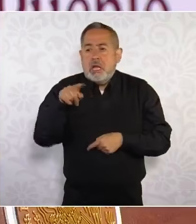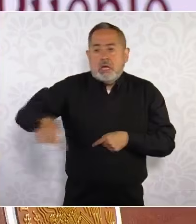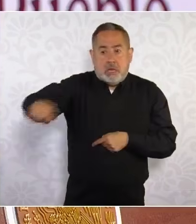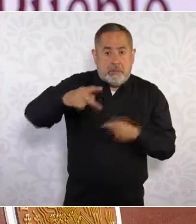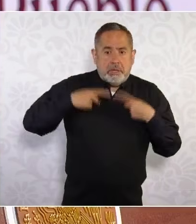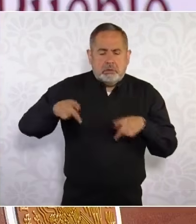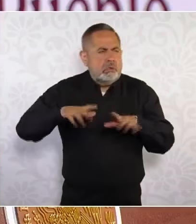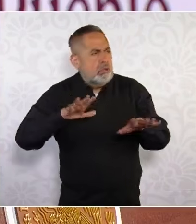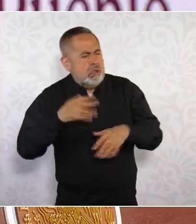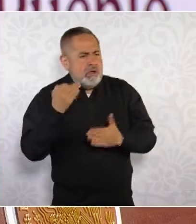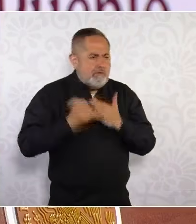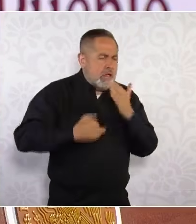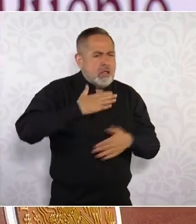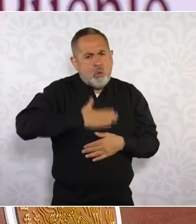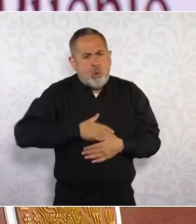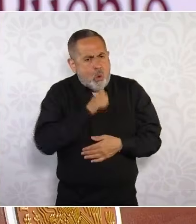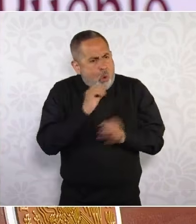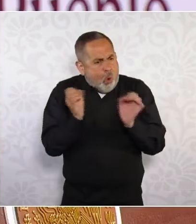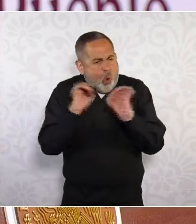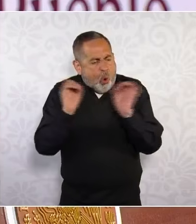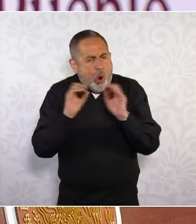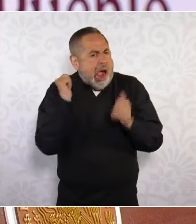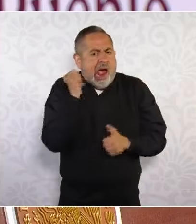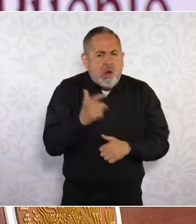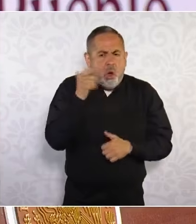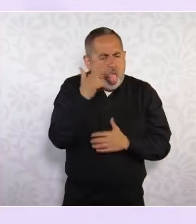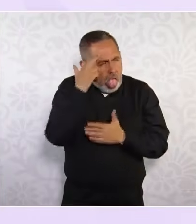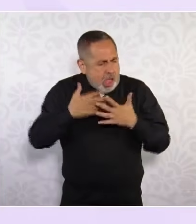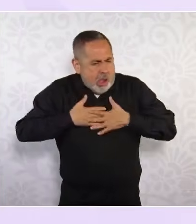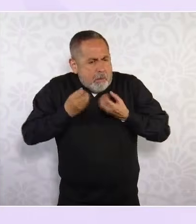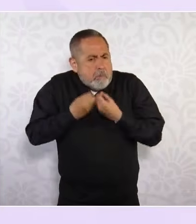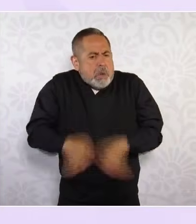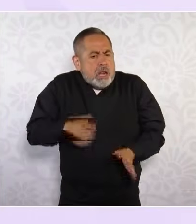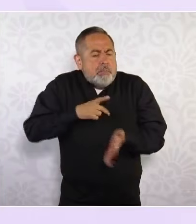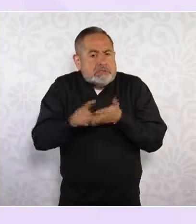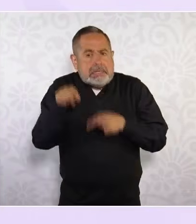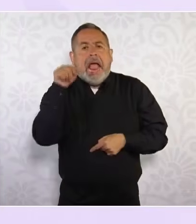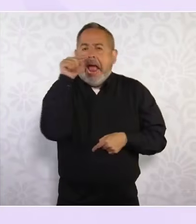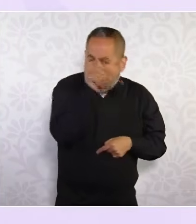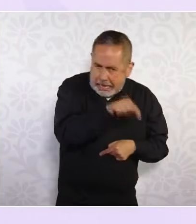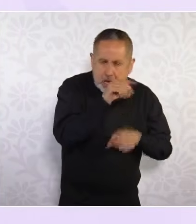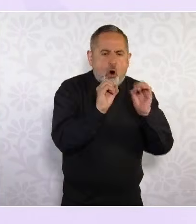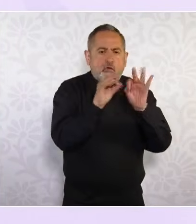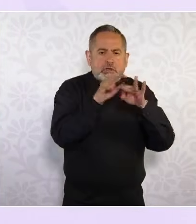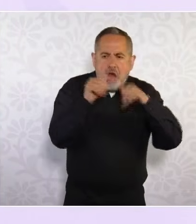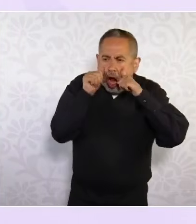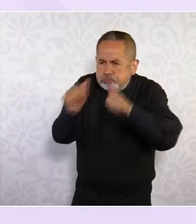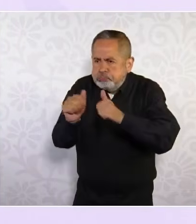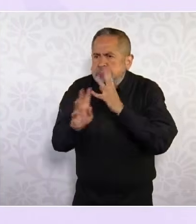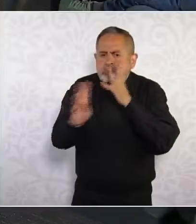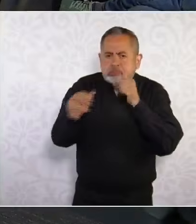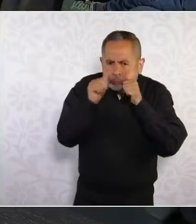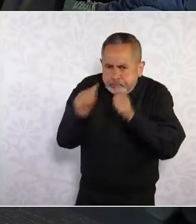a atender pues todas las violaciones a los derechos laborales que se puedan presentar.